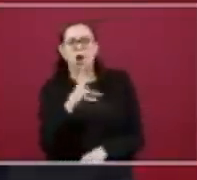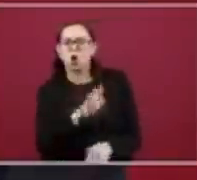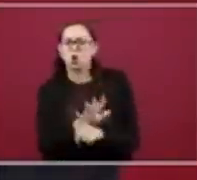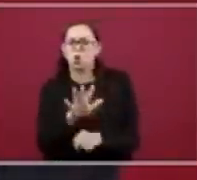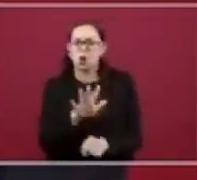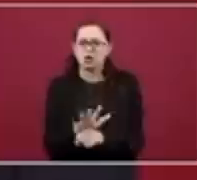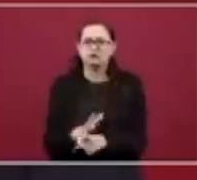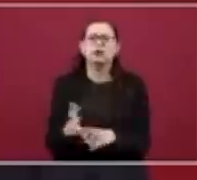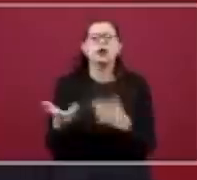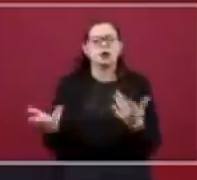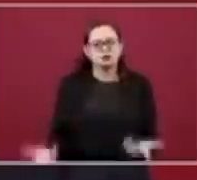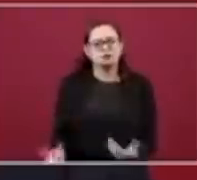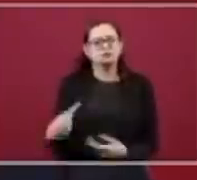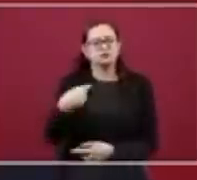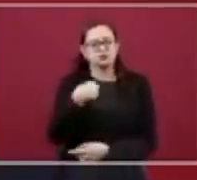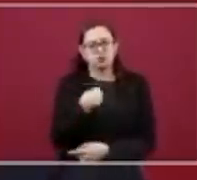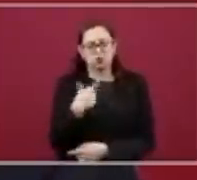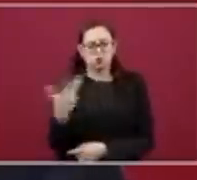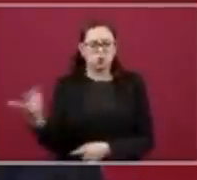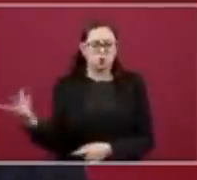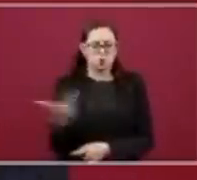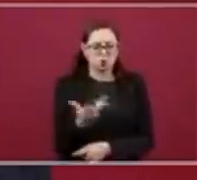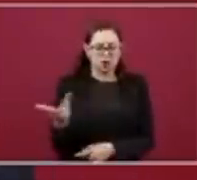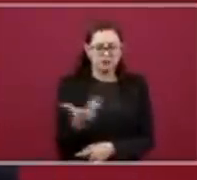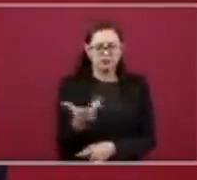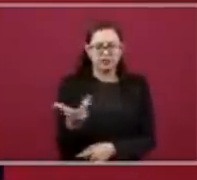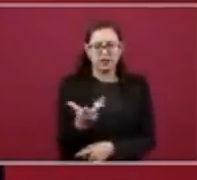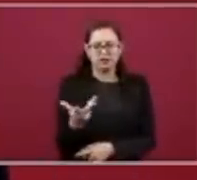una buena